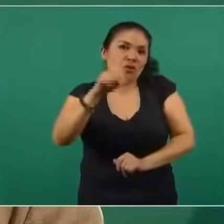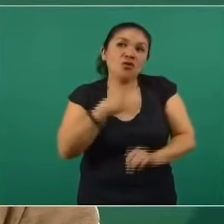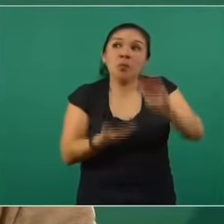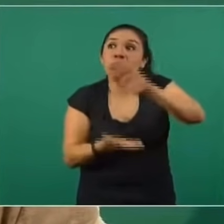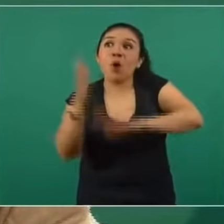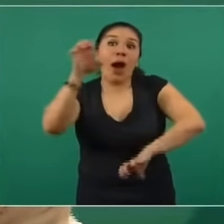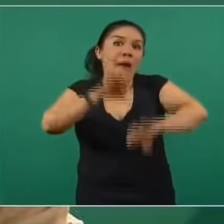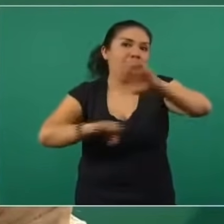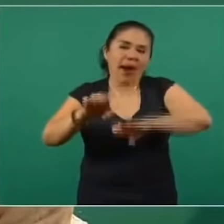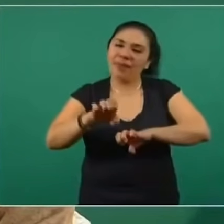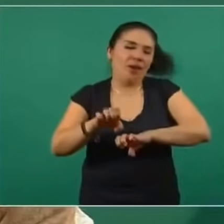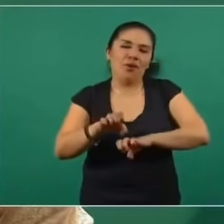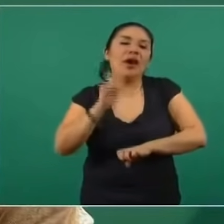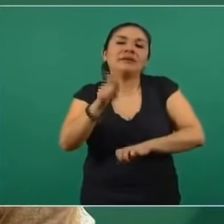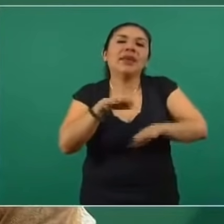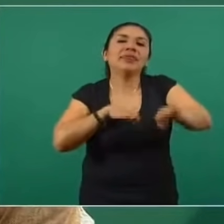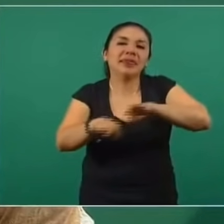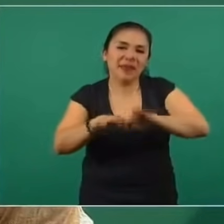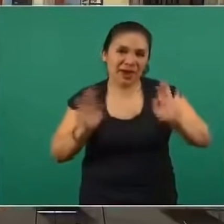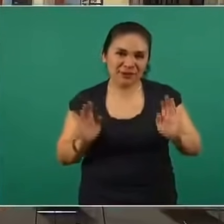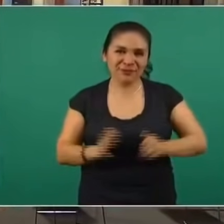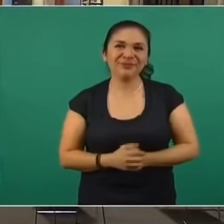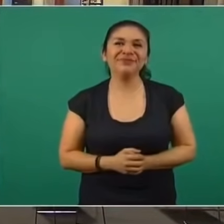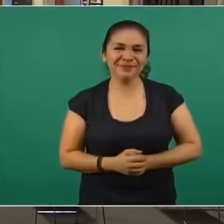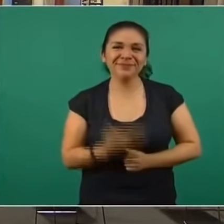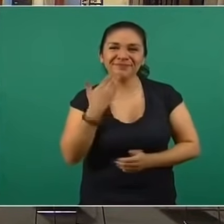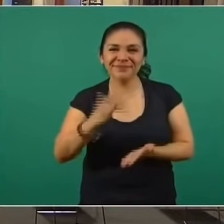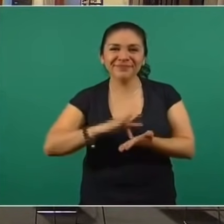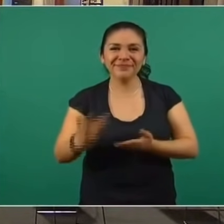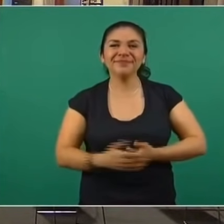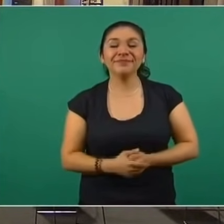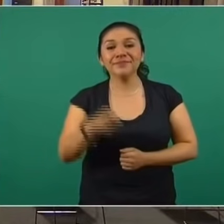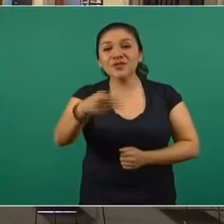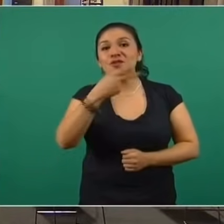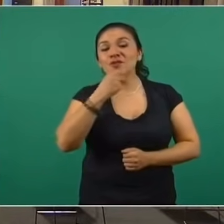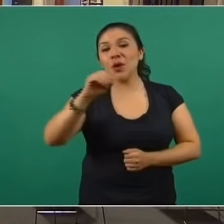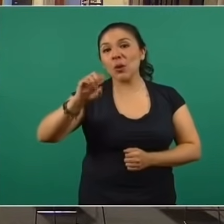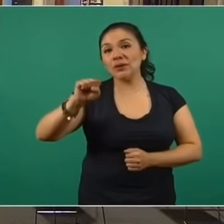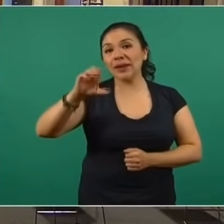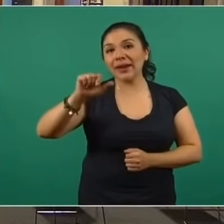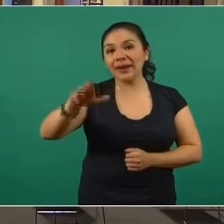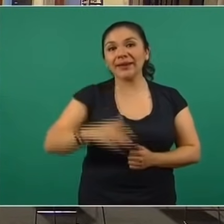de embajadas, se trata de trabajo. Muchas gracias. Óscar, por favor, adelante.